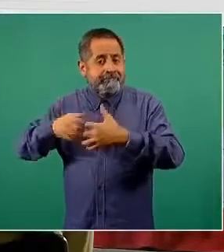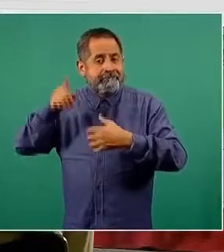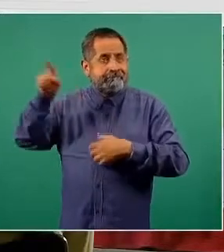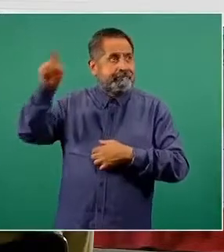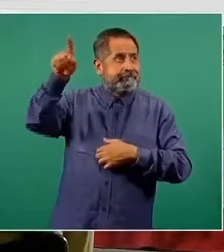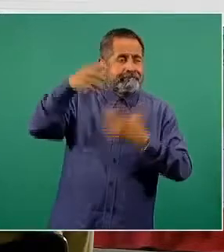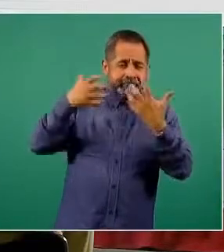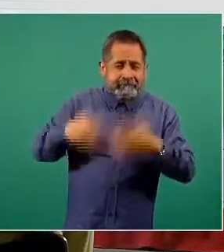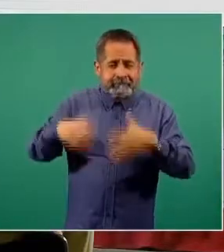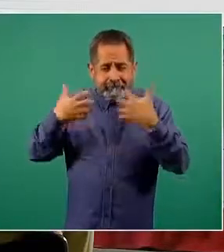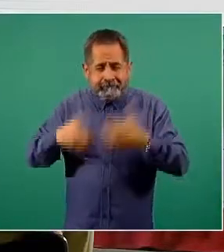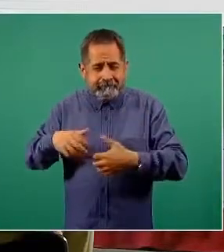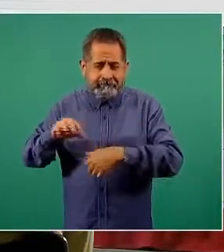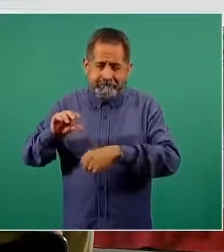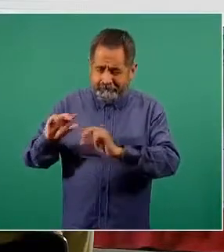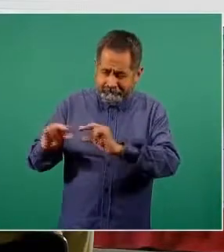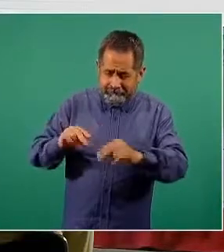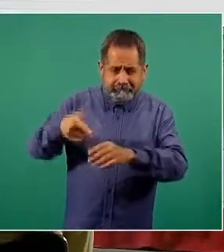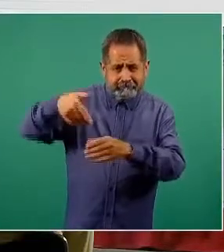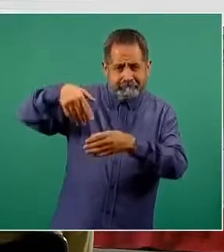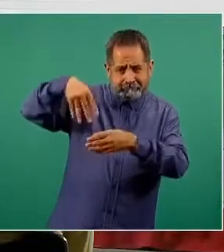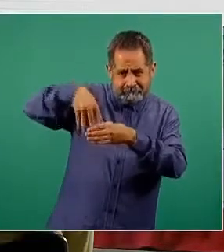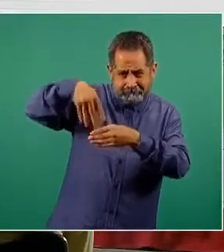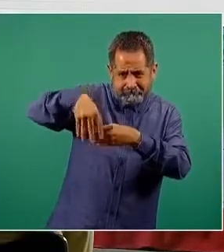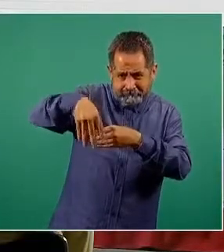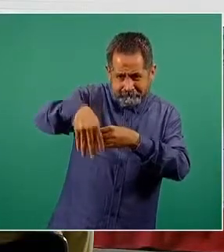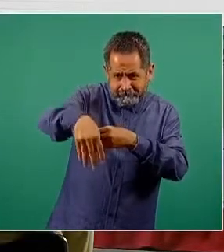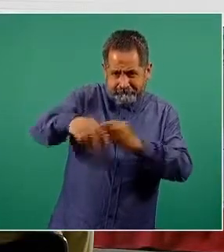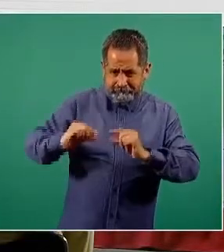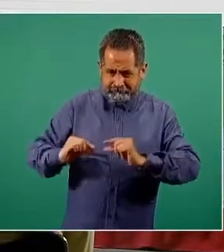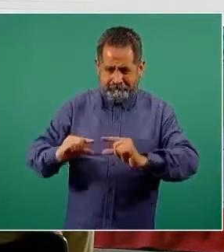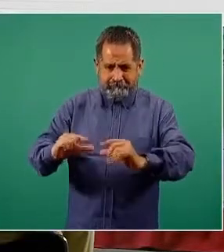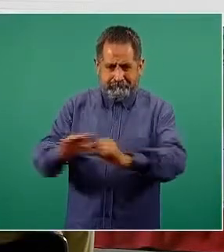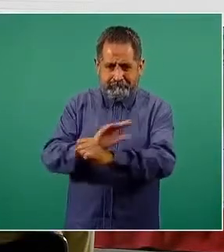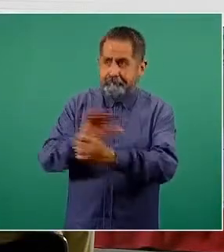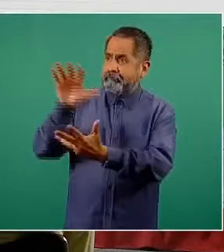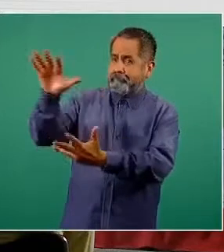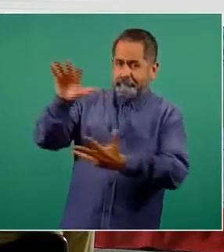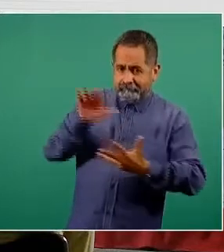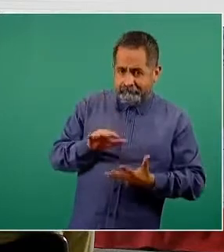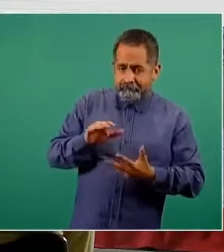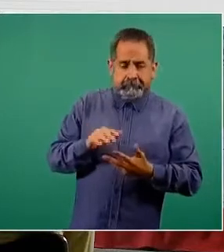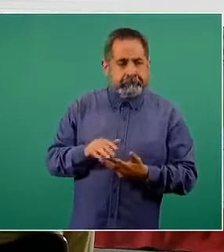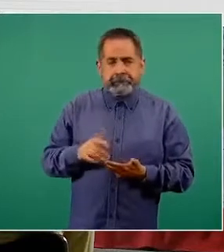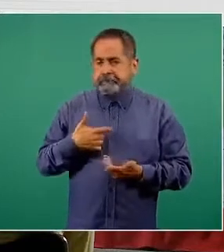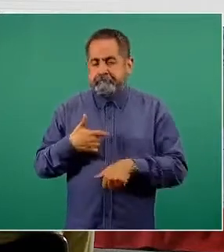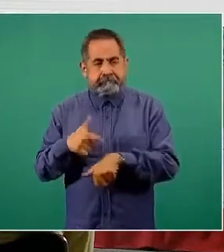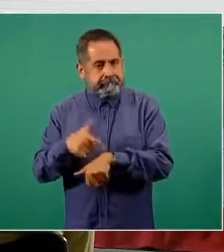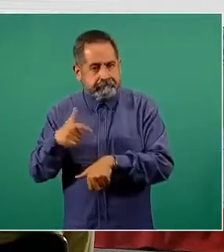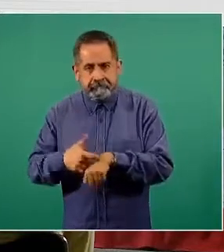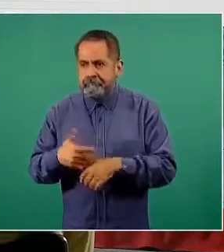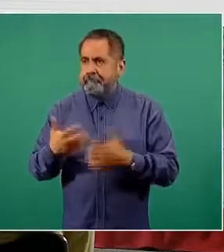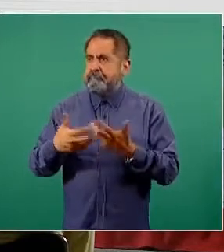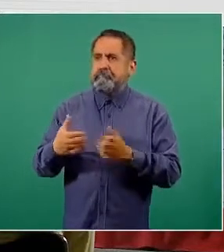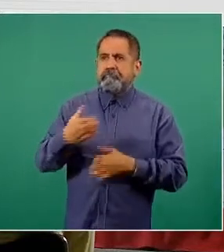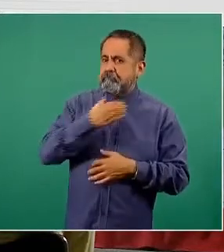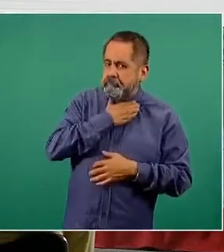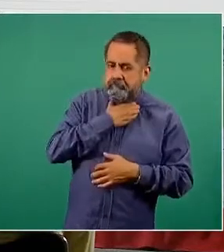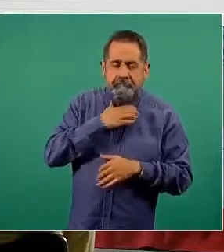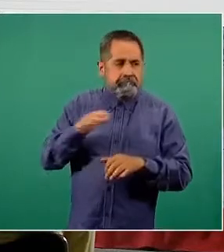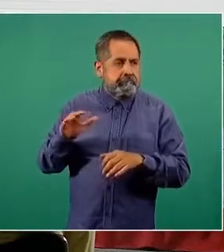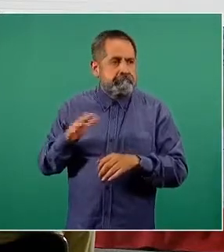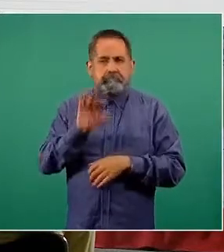vacunas, su envío a los países que hemos comprado vacunas, y los ritmos, los tiempos, las fechas de